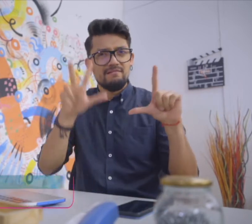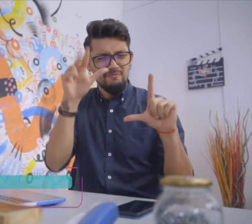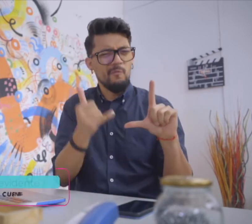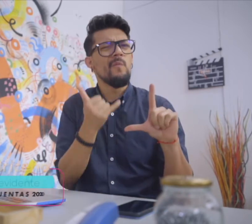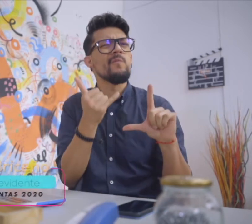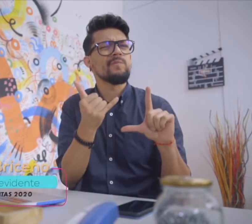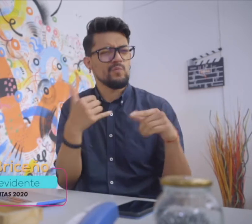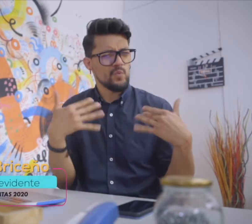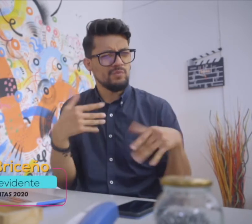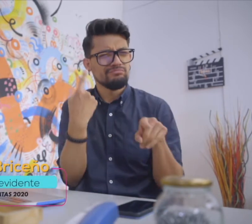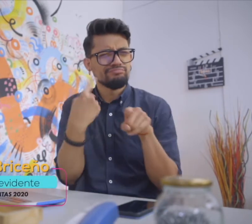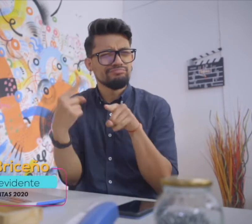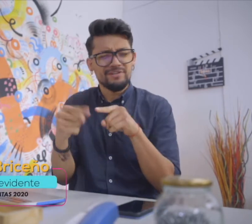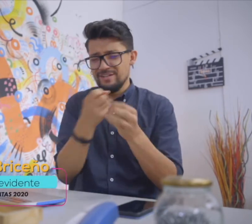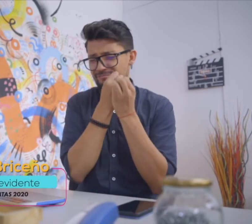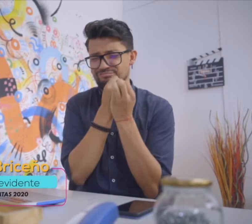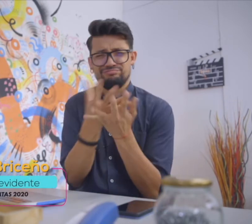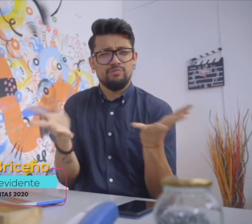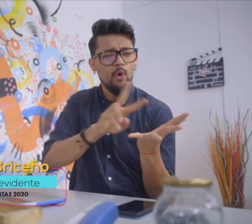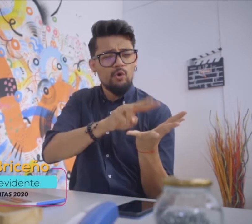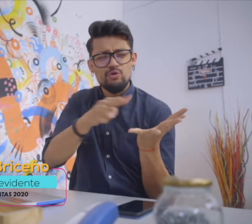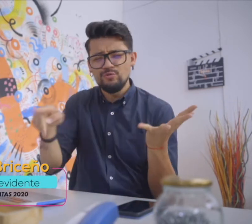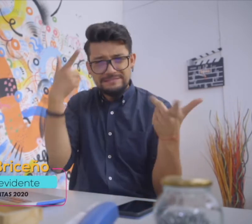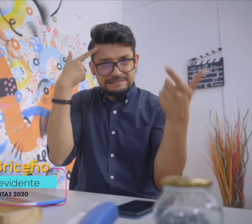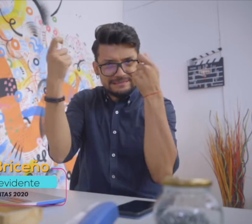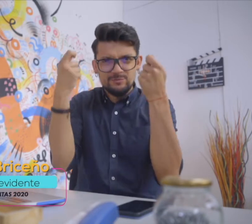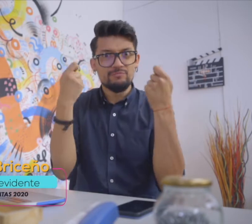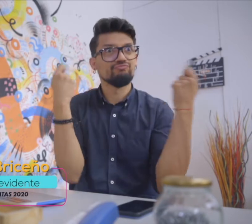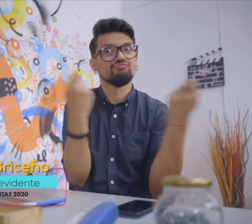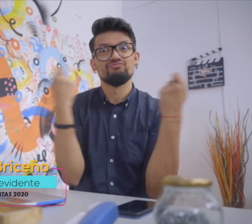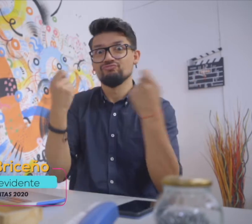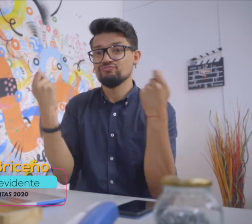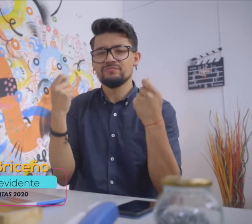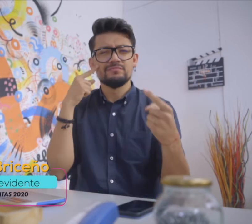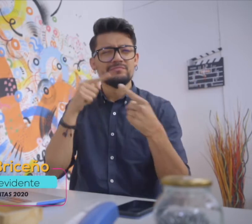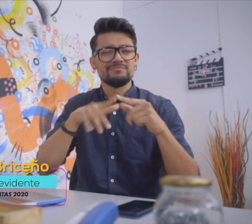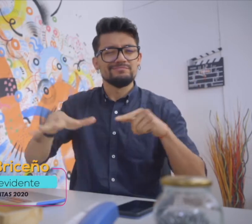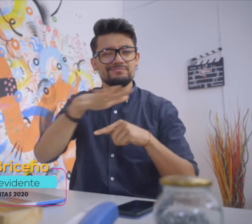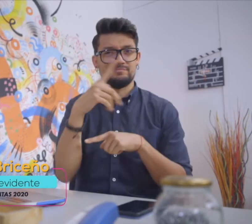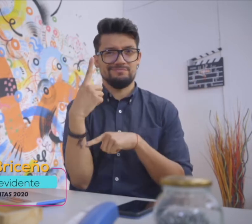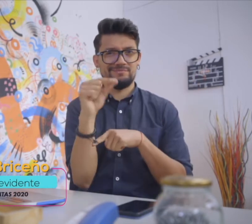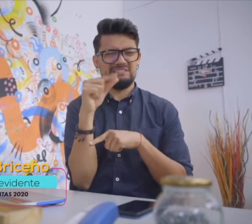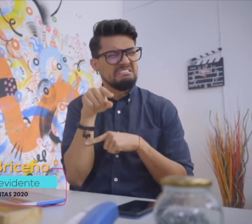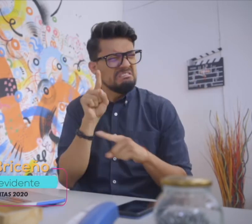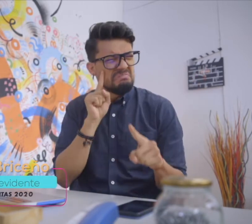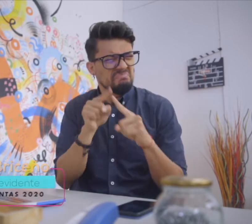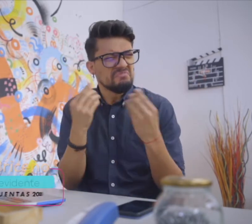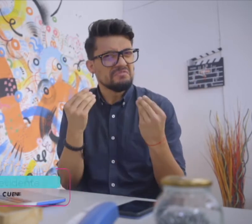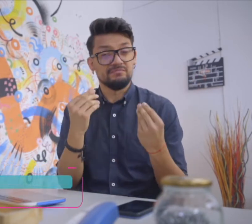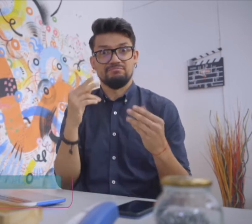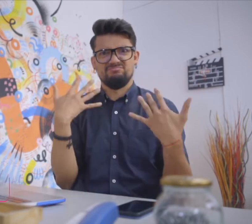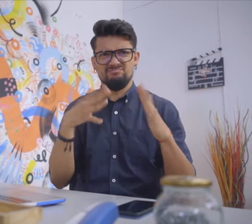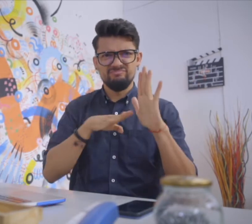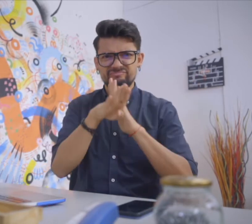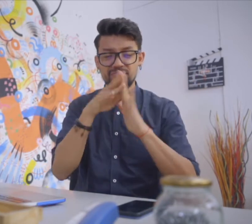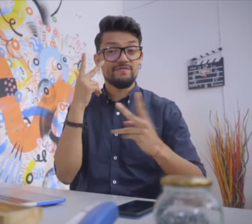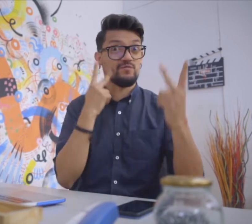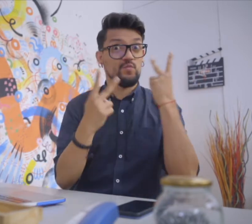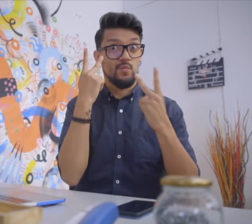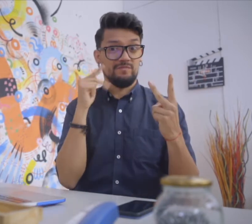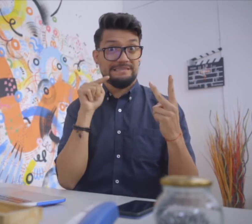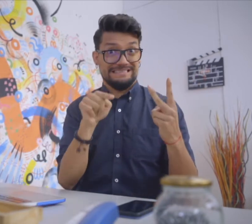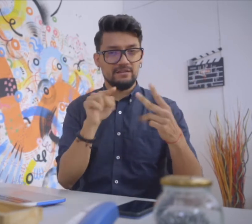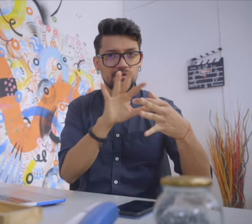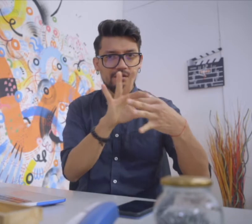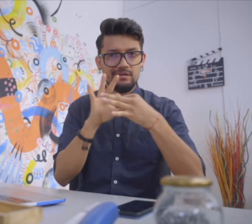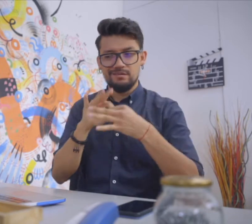Otro de los aciertos para que las estrategias de mercadeo del canal sean exitosas es la visualización del canal a través de las